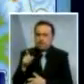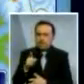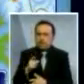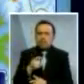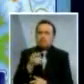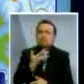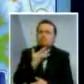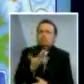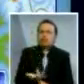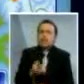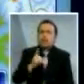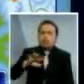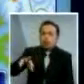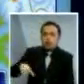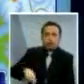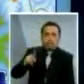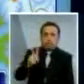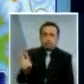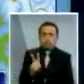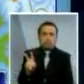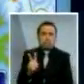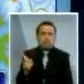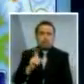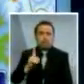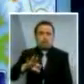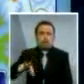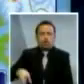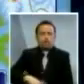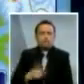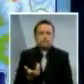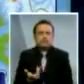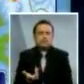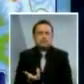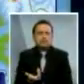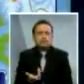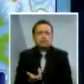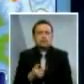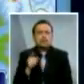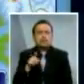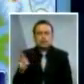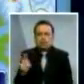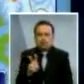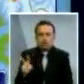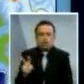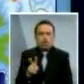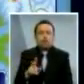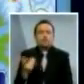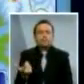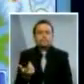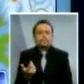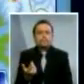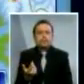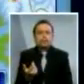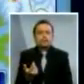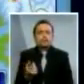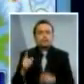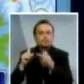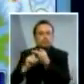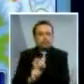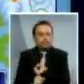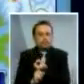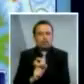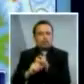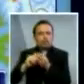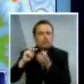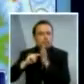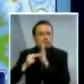qué se cometió? No para robarle a los Luxinger, no para que los Luxinger finalmente hubiera un problema con los